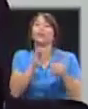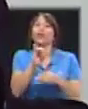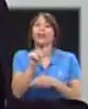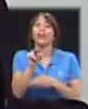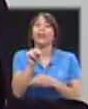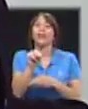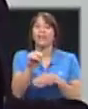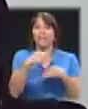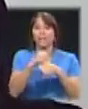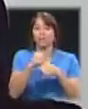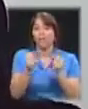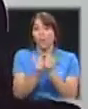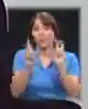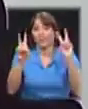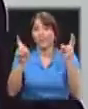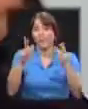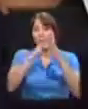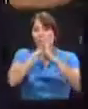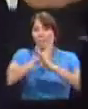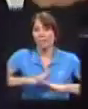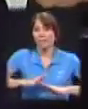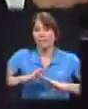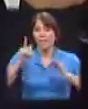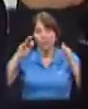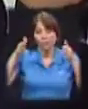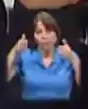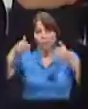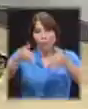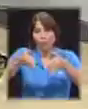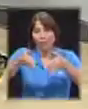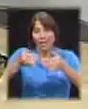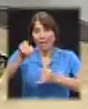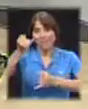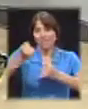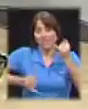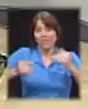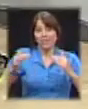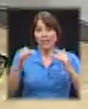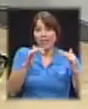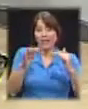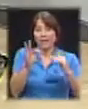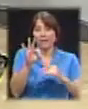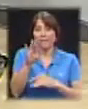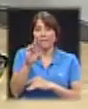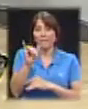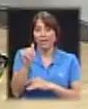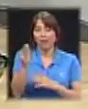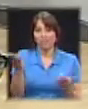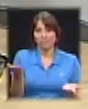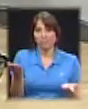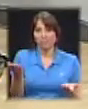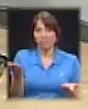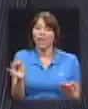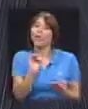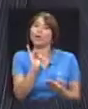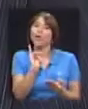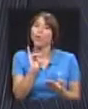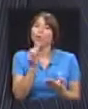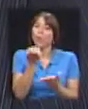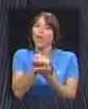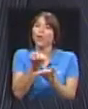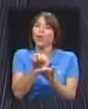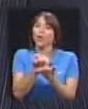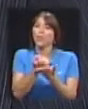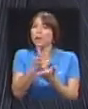todo se enfocó en el bono del fin de la Guerra Fría y cómo la economía, que correspondió más o menos al periodo